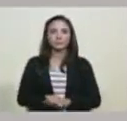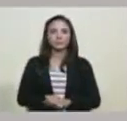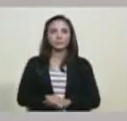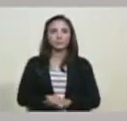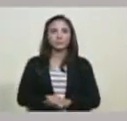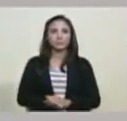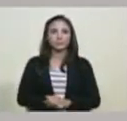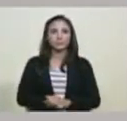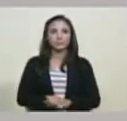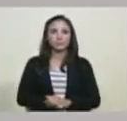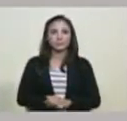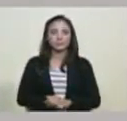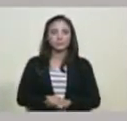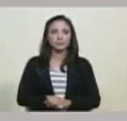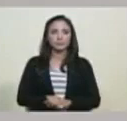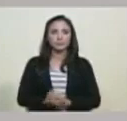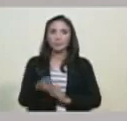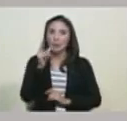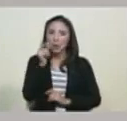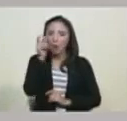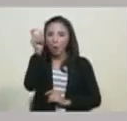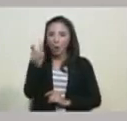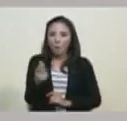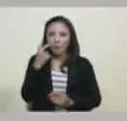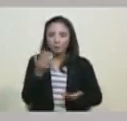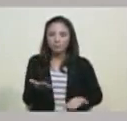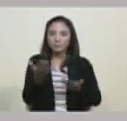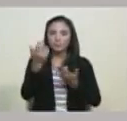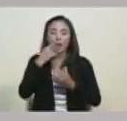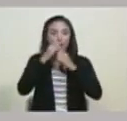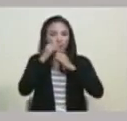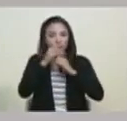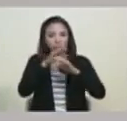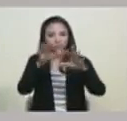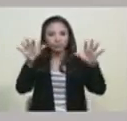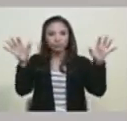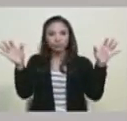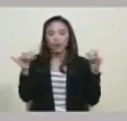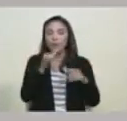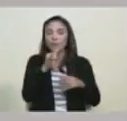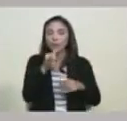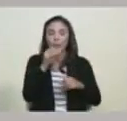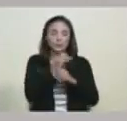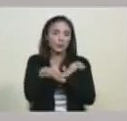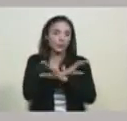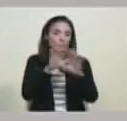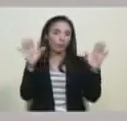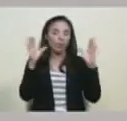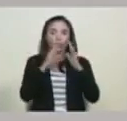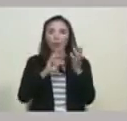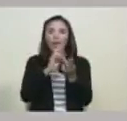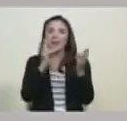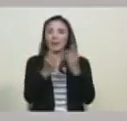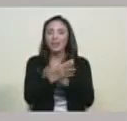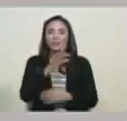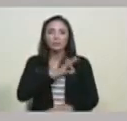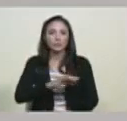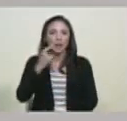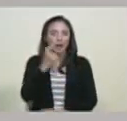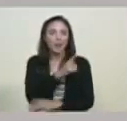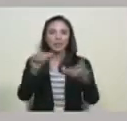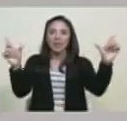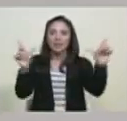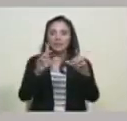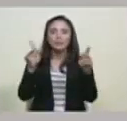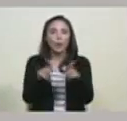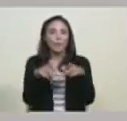Gilbert Alberto Escalona Torrealba, encárguense ustedes de difundir por todas las vías, redes sociales, televisión,